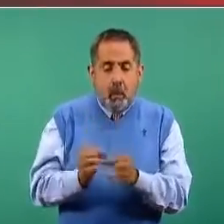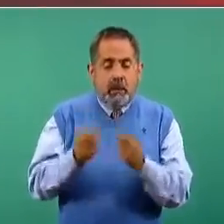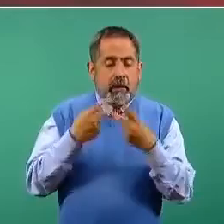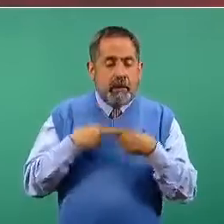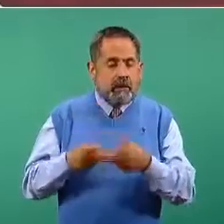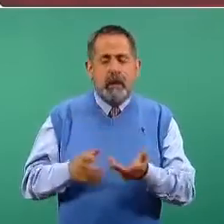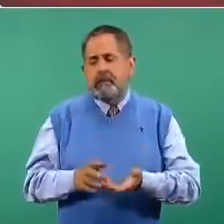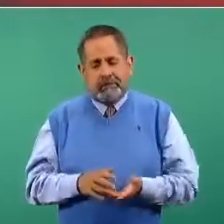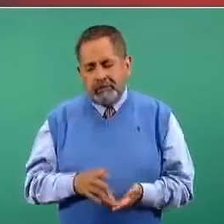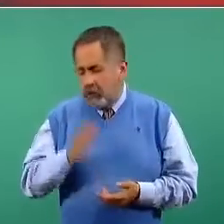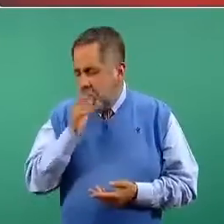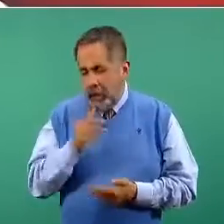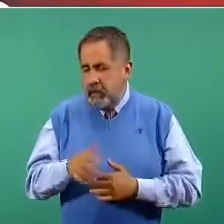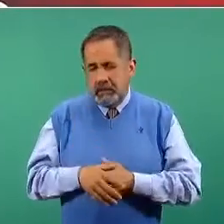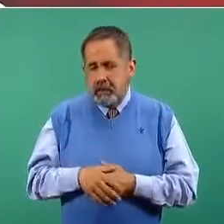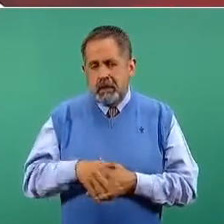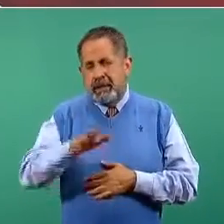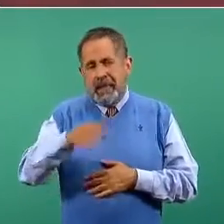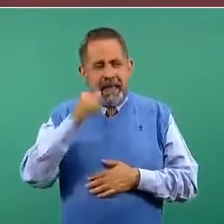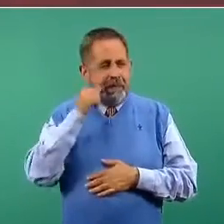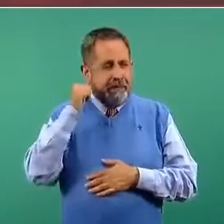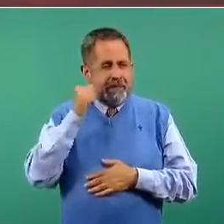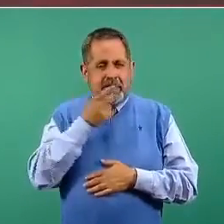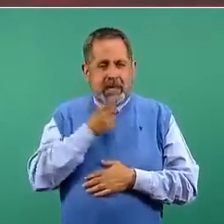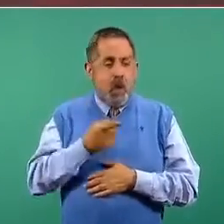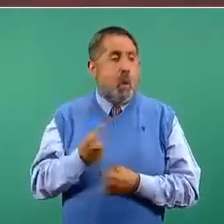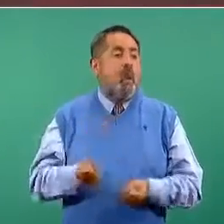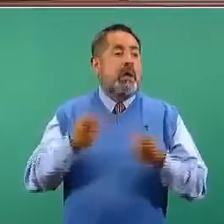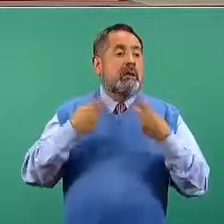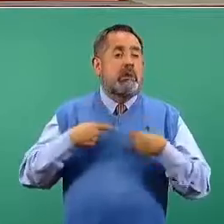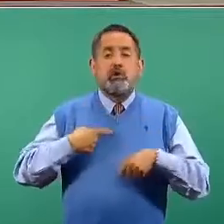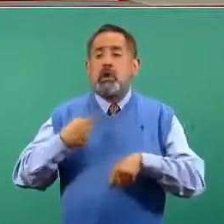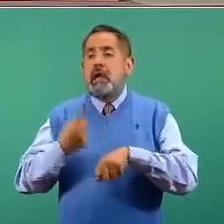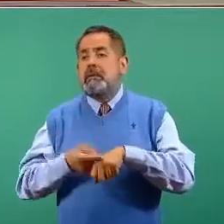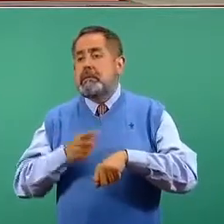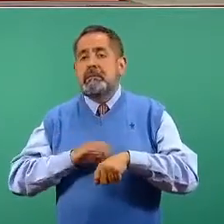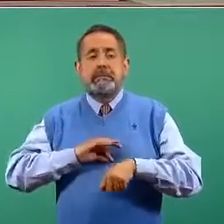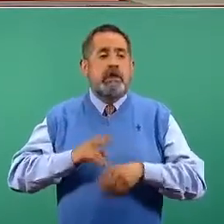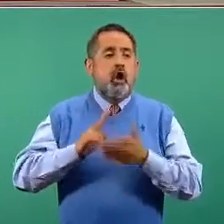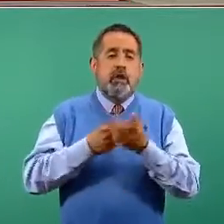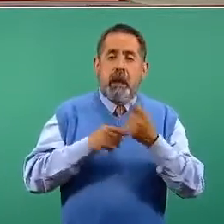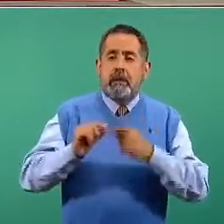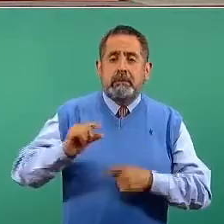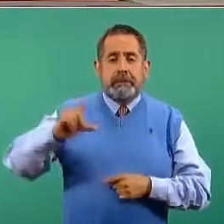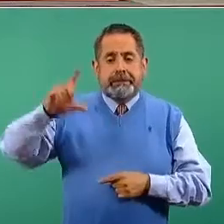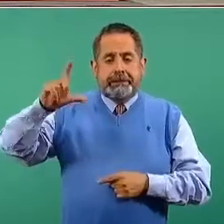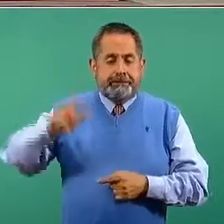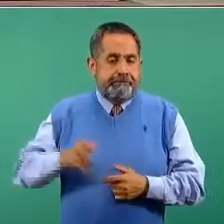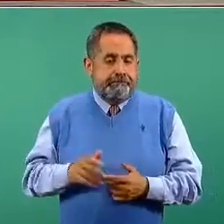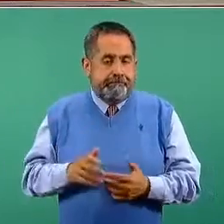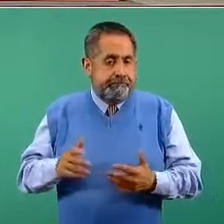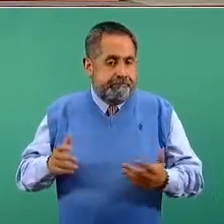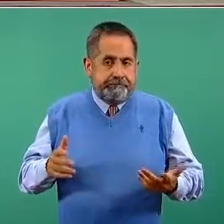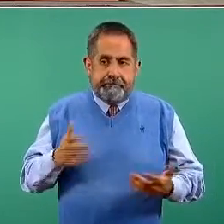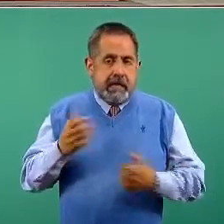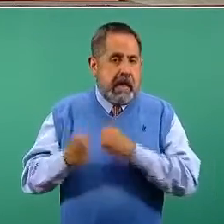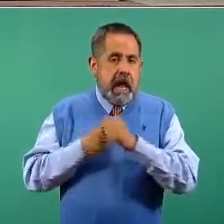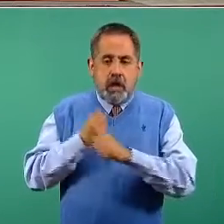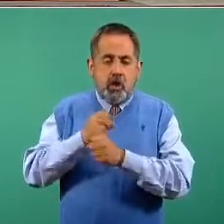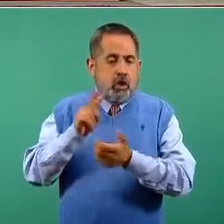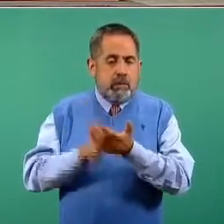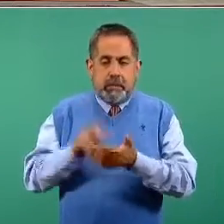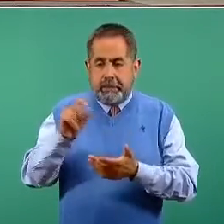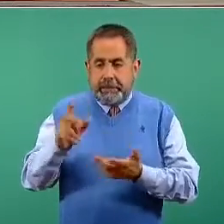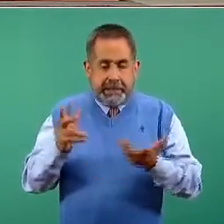me preguntaban ayer es de cuántos casos estaríamos hablando en una tercera ola. Esto durante